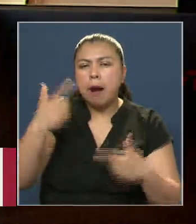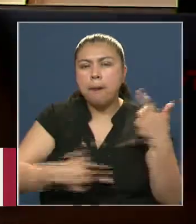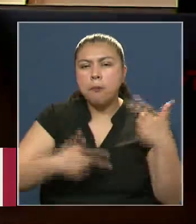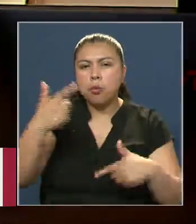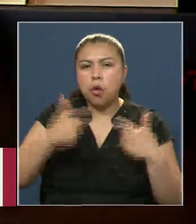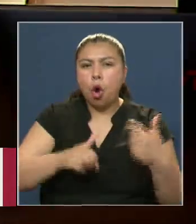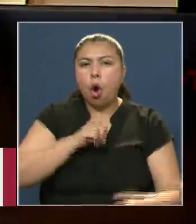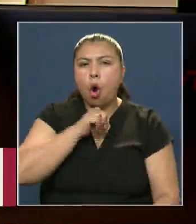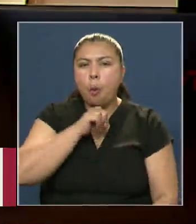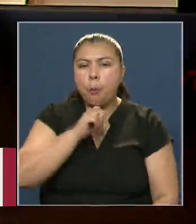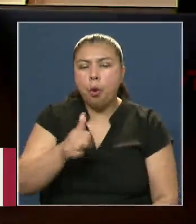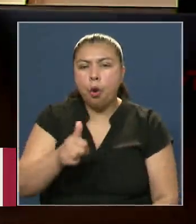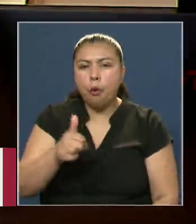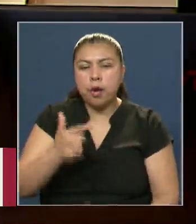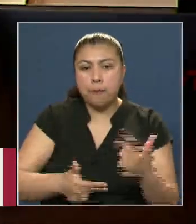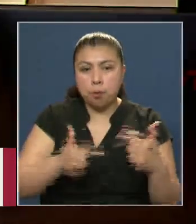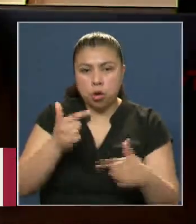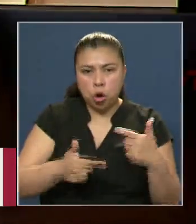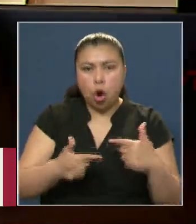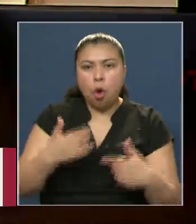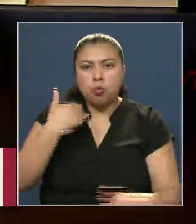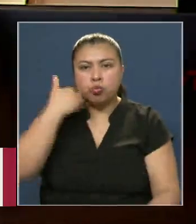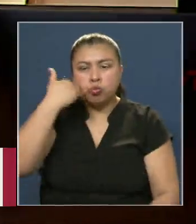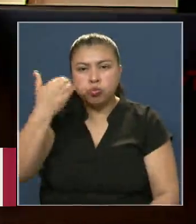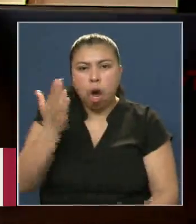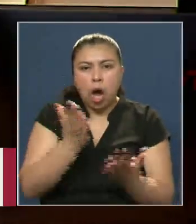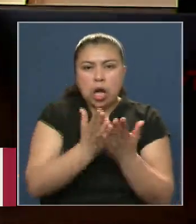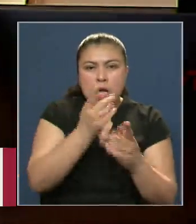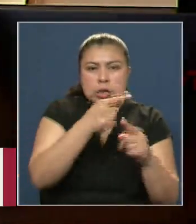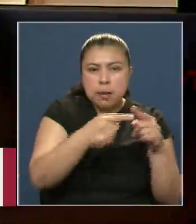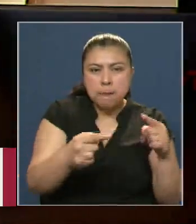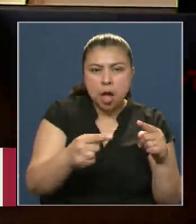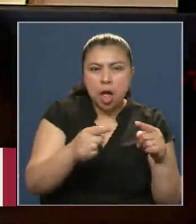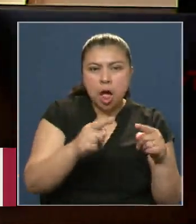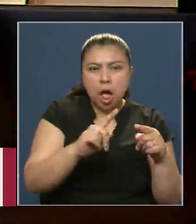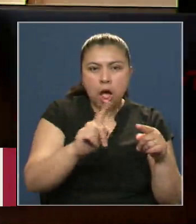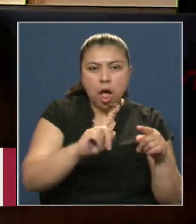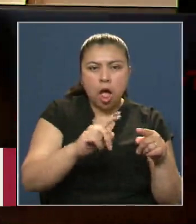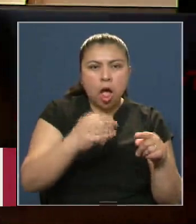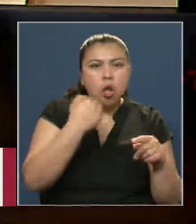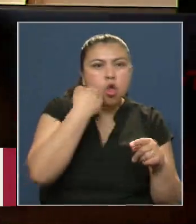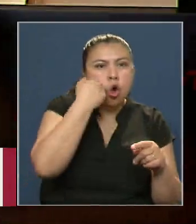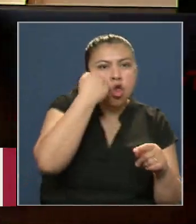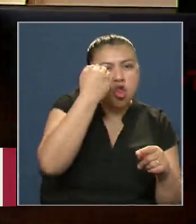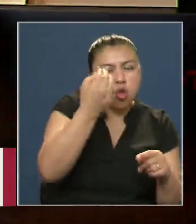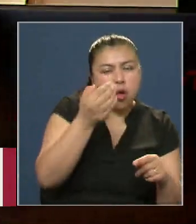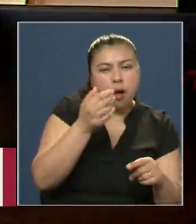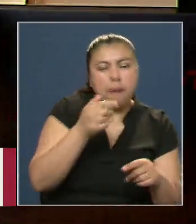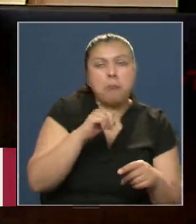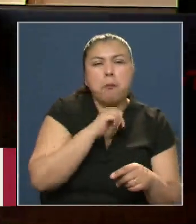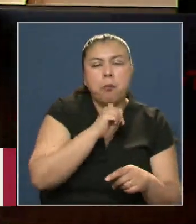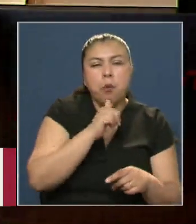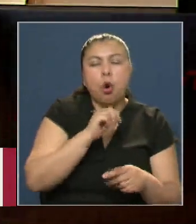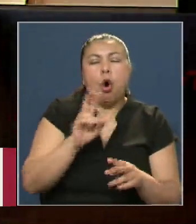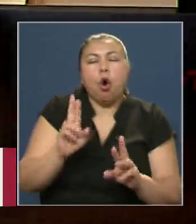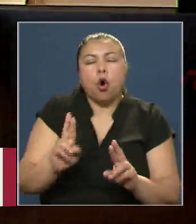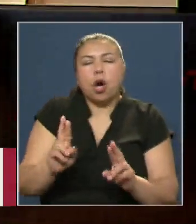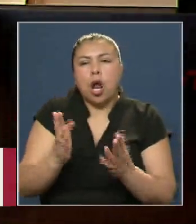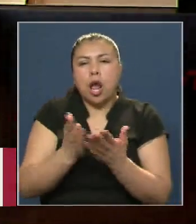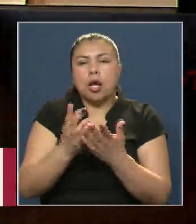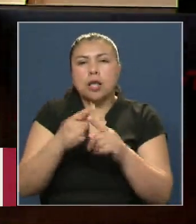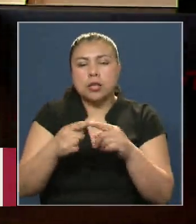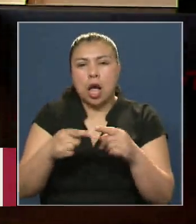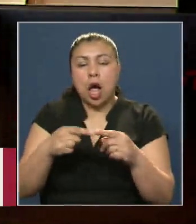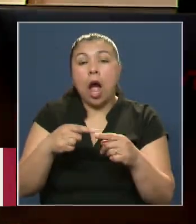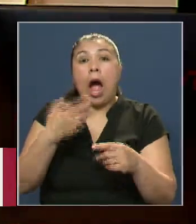pueden hacer política porque son desvergonzados. Nosotros de la clase media nos da vergüenza ser pobre. Ojalá nuestra clase media se dé